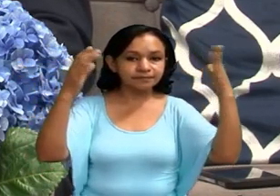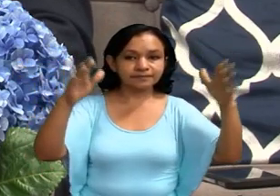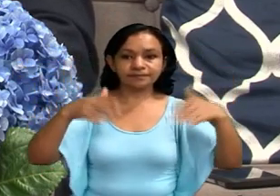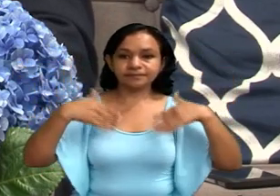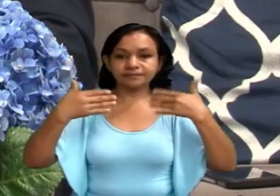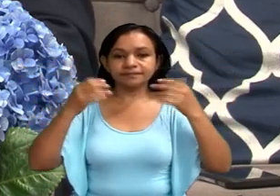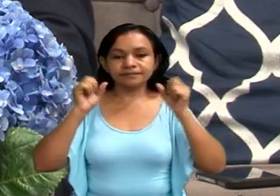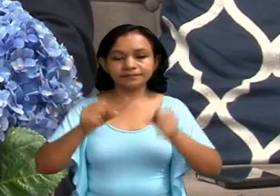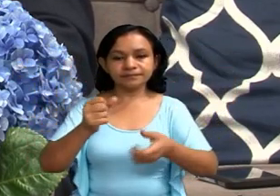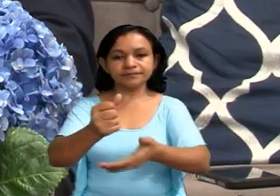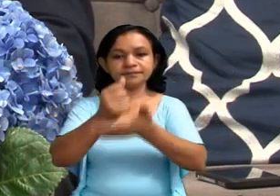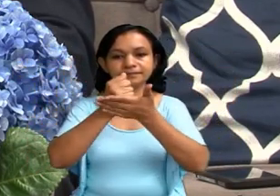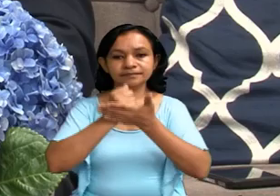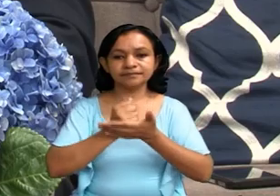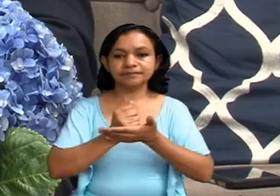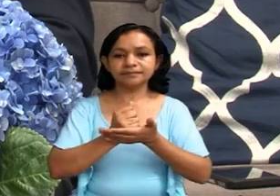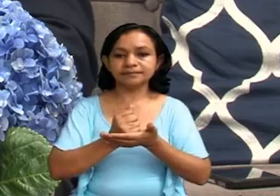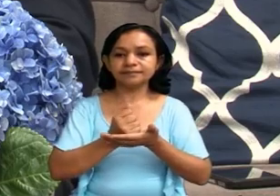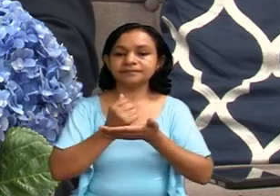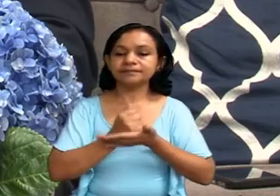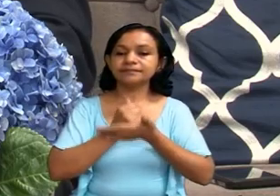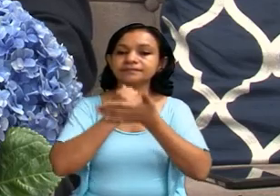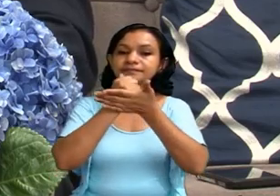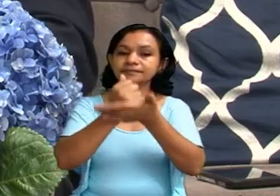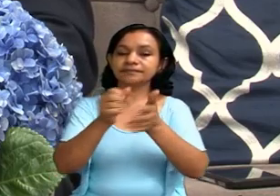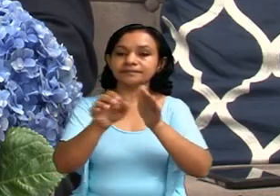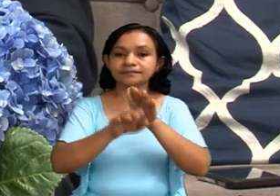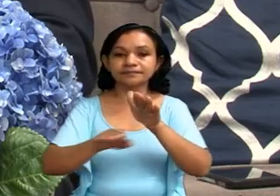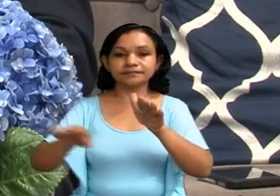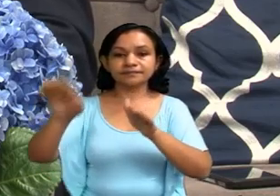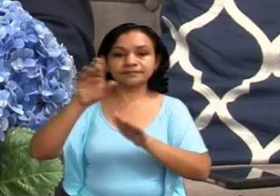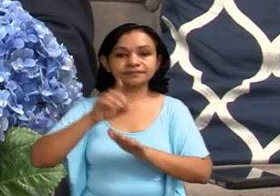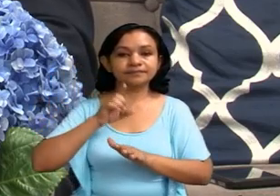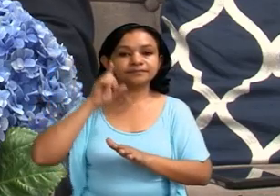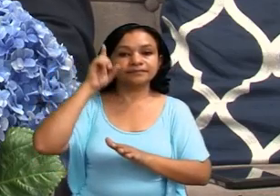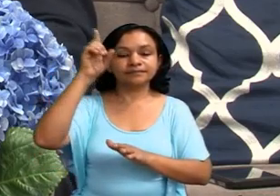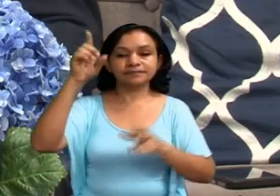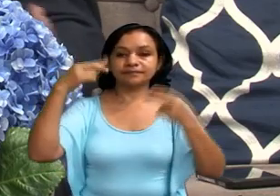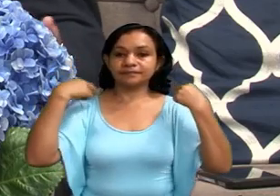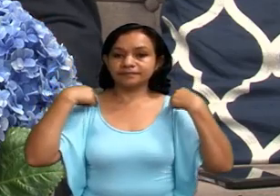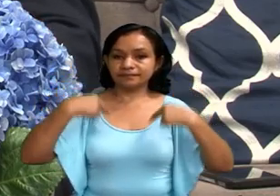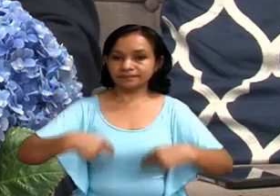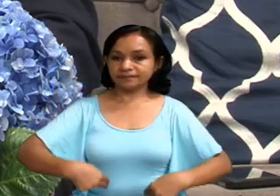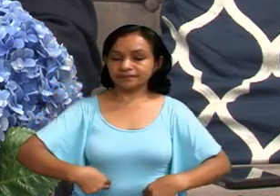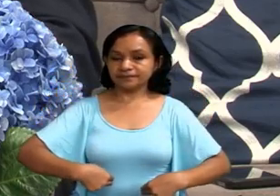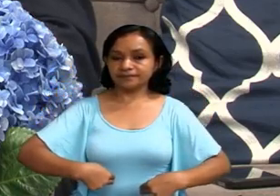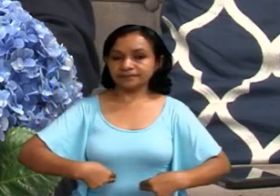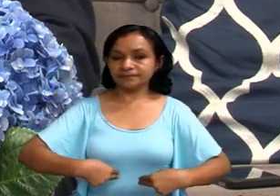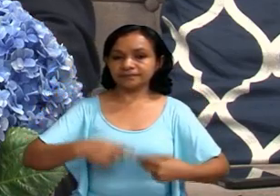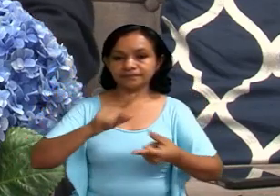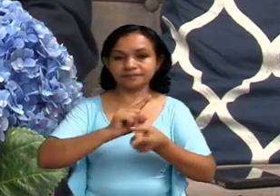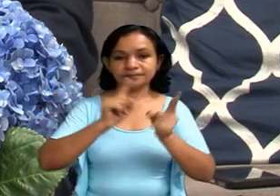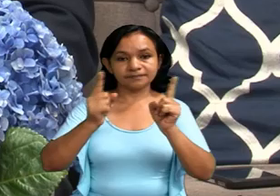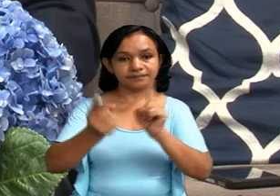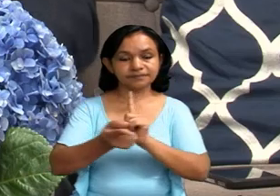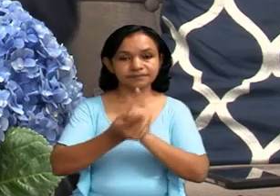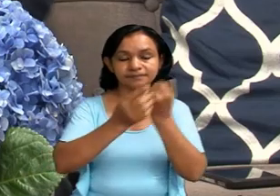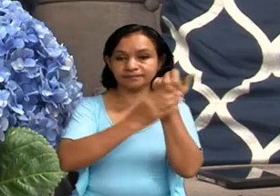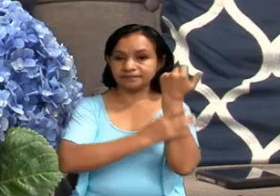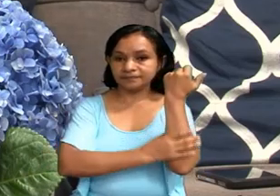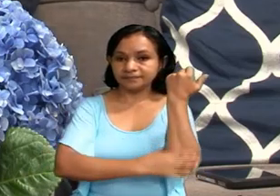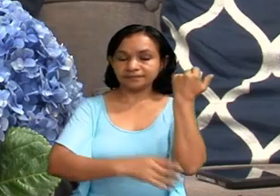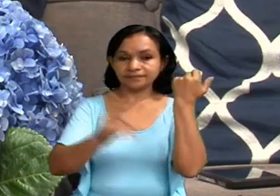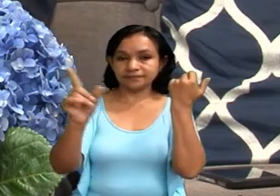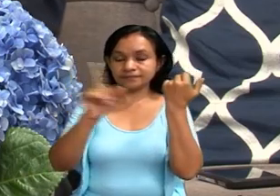va a permitir que justamente contribuyamos más al desarrollo humano, y eso también es salir de la pobreza. No es solamente salir